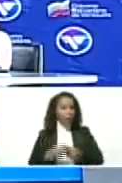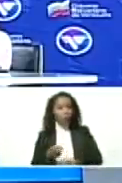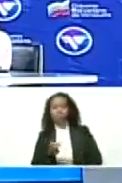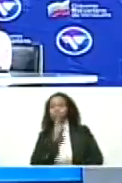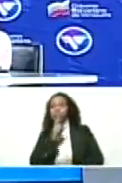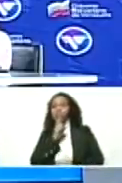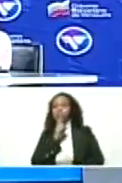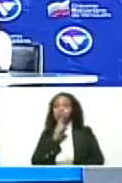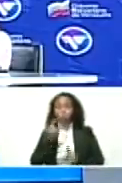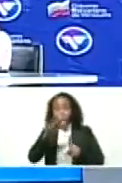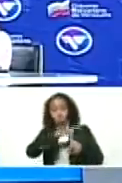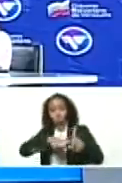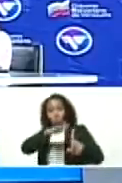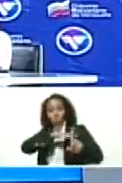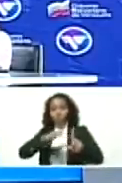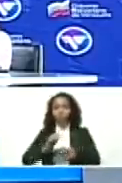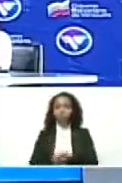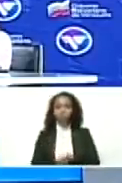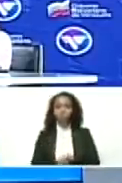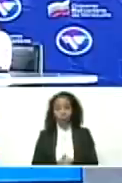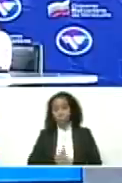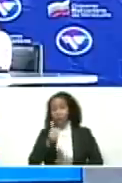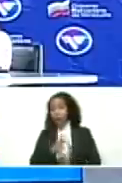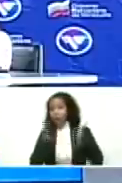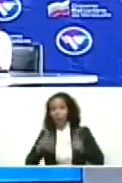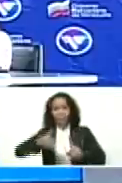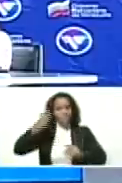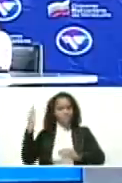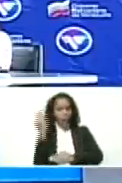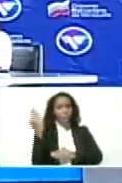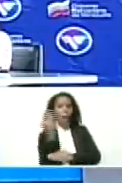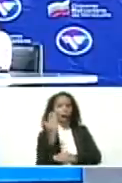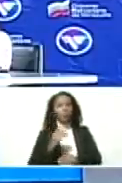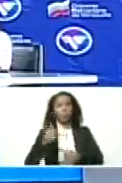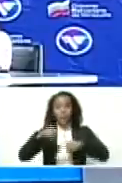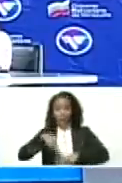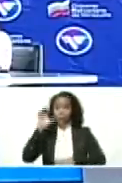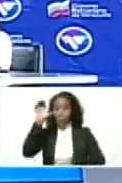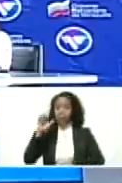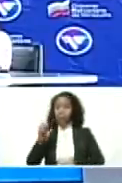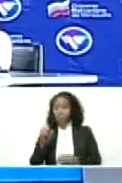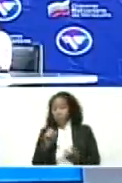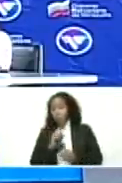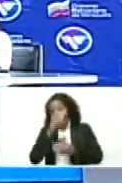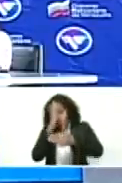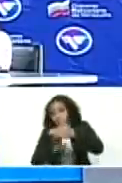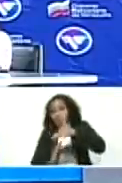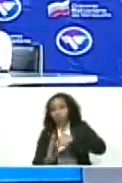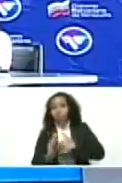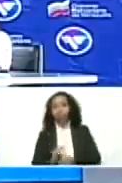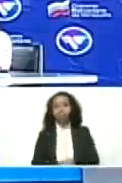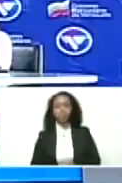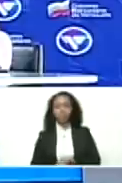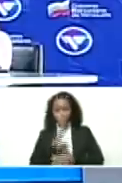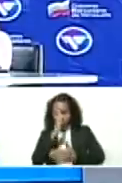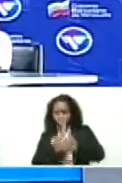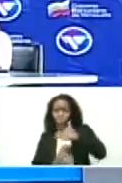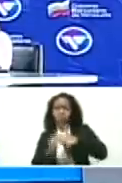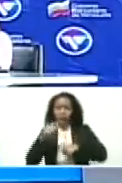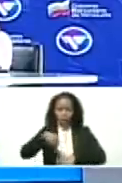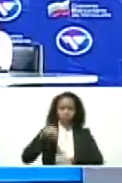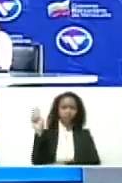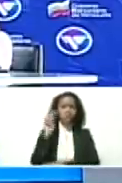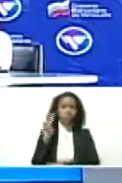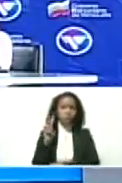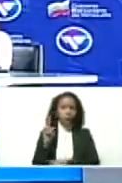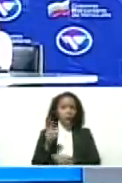grandes amenazas, las más grandes sanciones, y este país modesto, modesto Venezuela, le